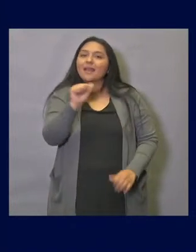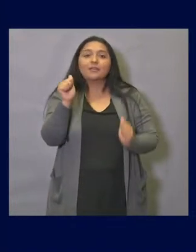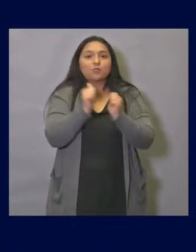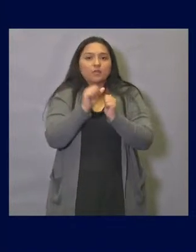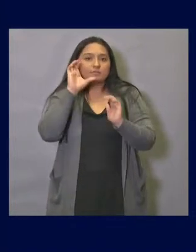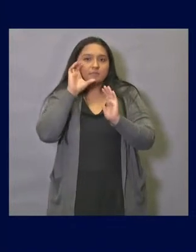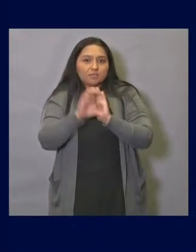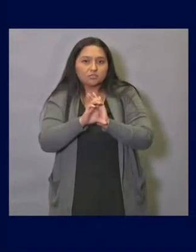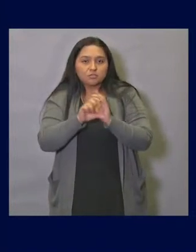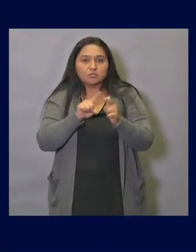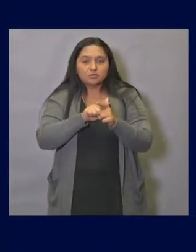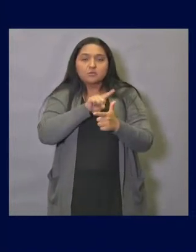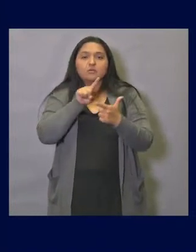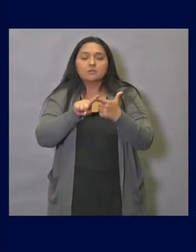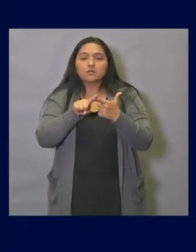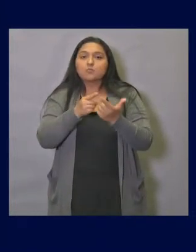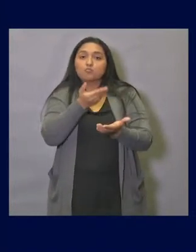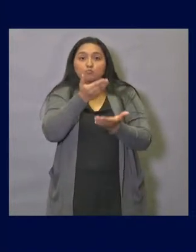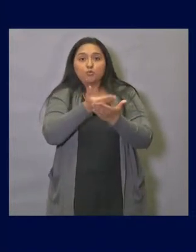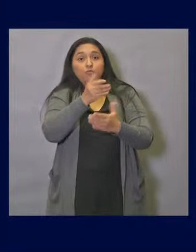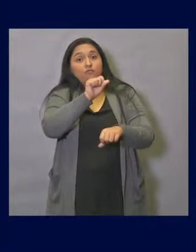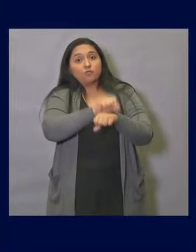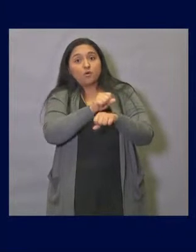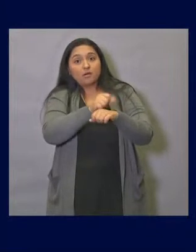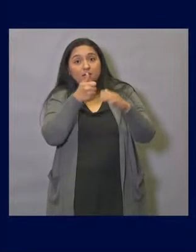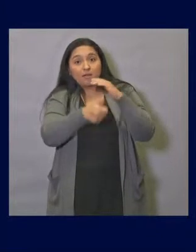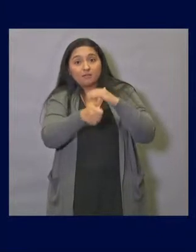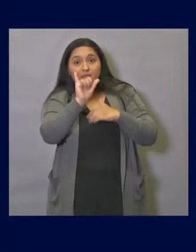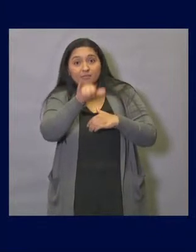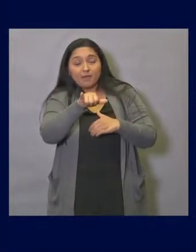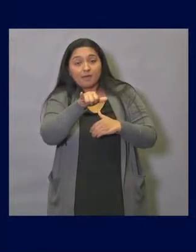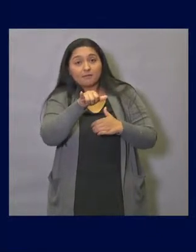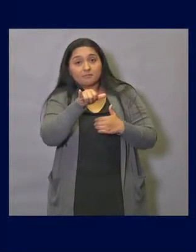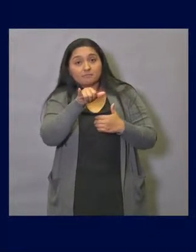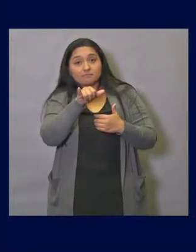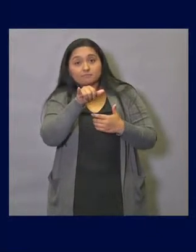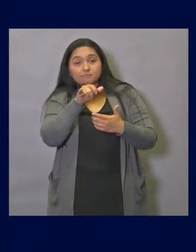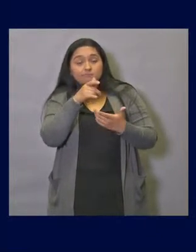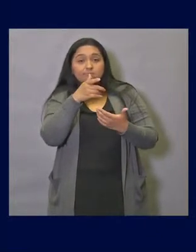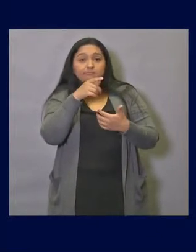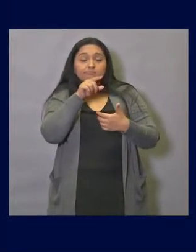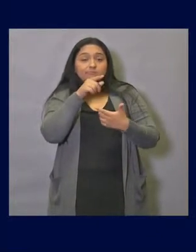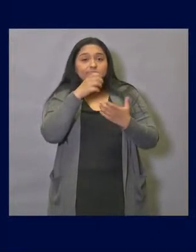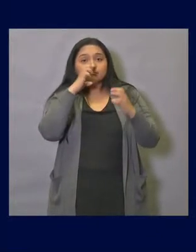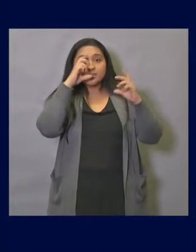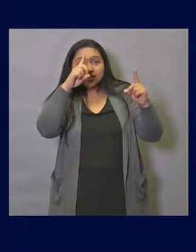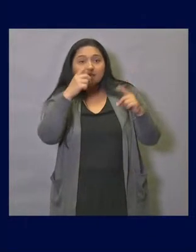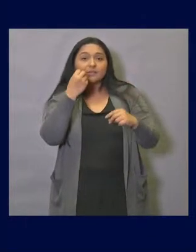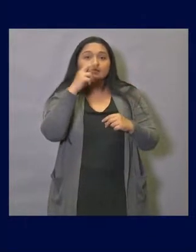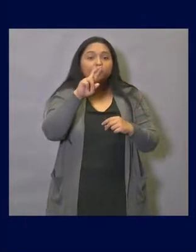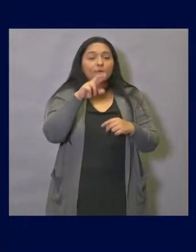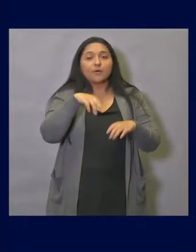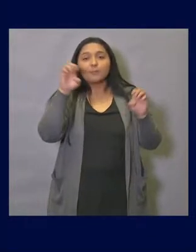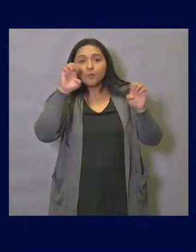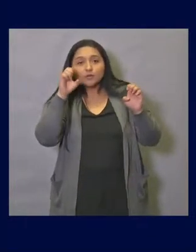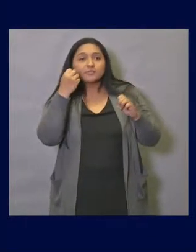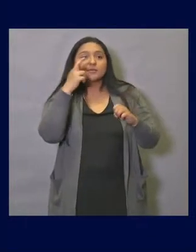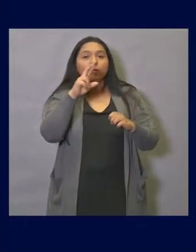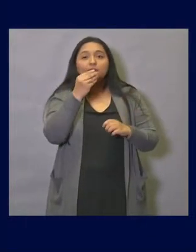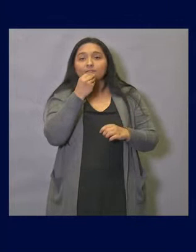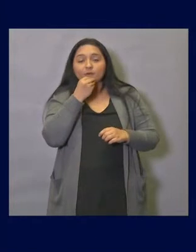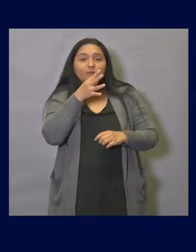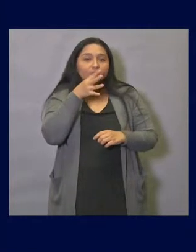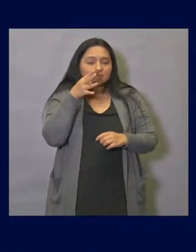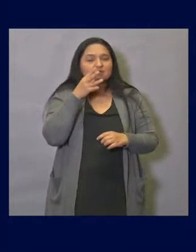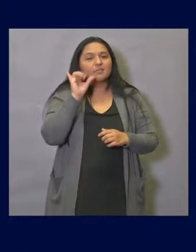y prueba de que trabaja en un sector que es elegible para vacunarse. Para algunas personas, un documento puede mostrar todo